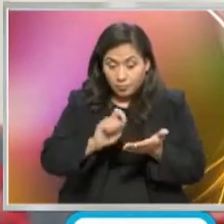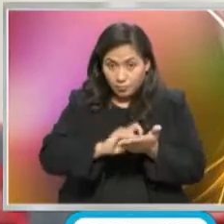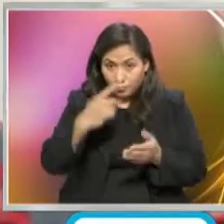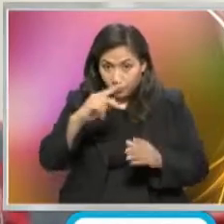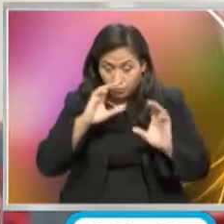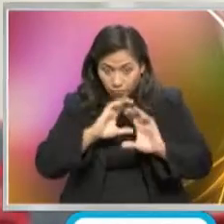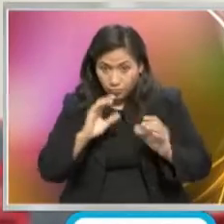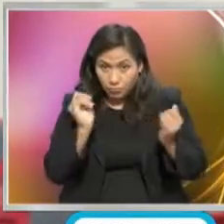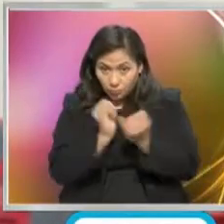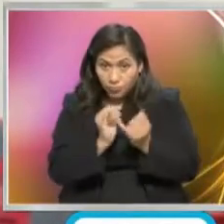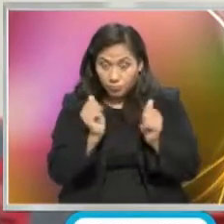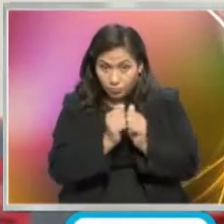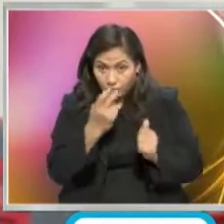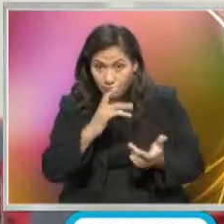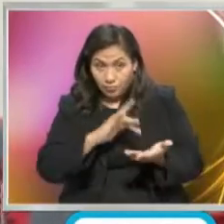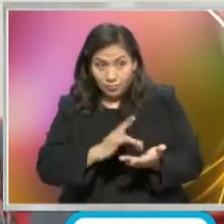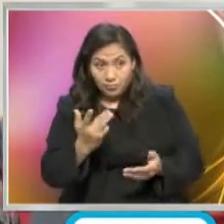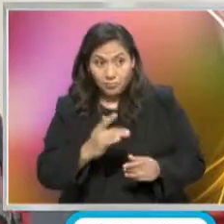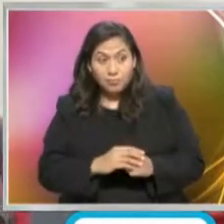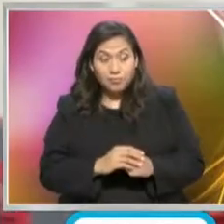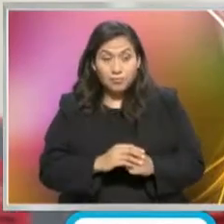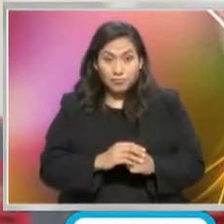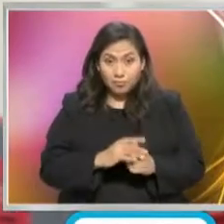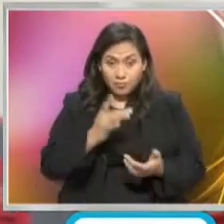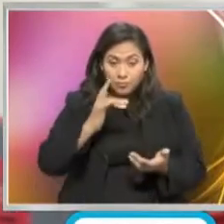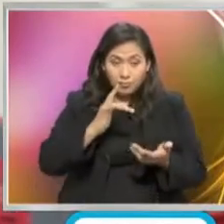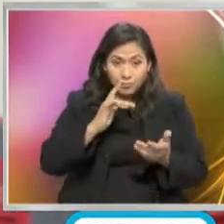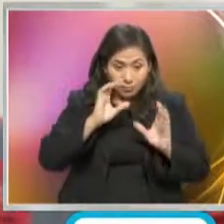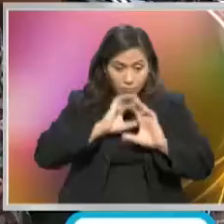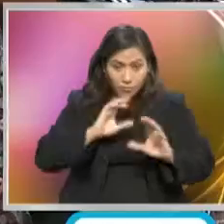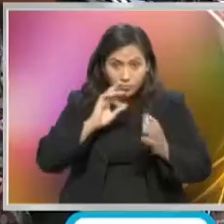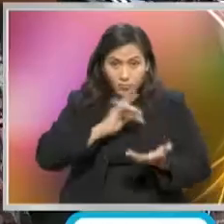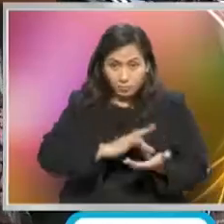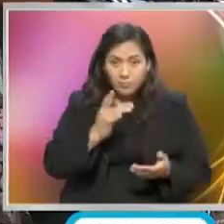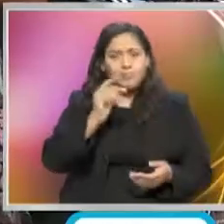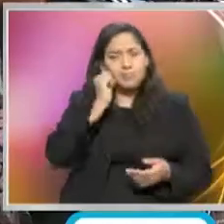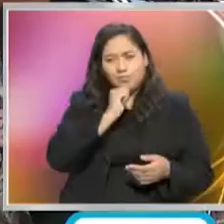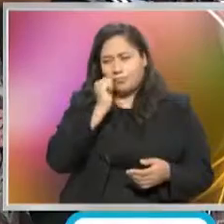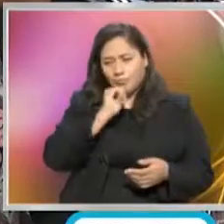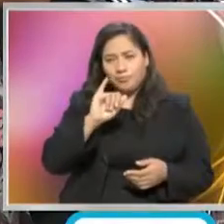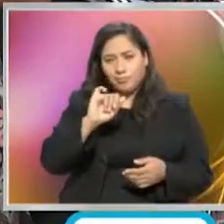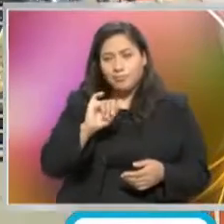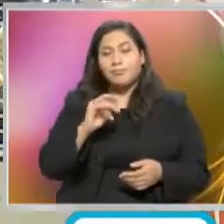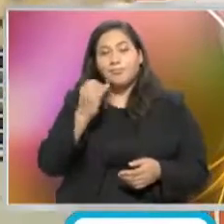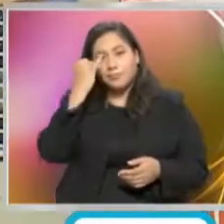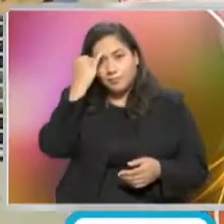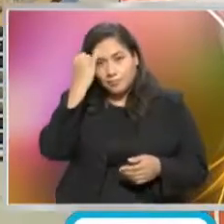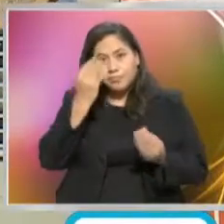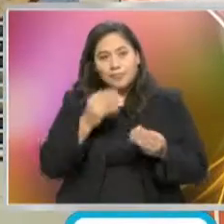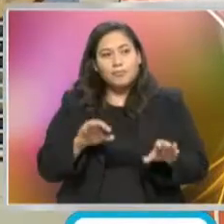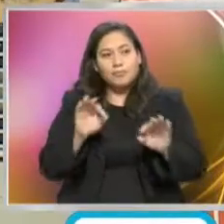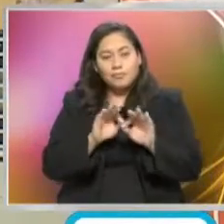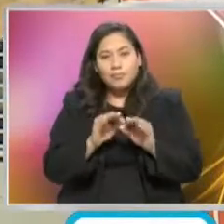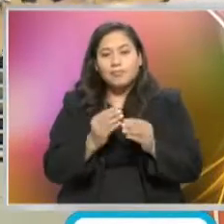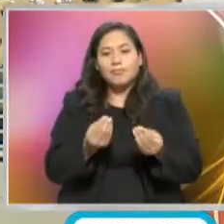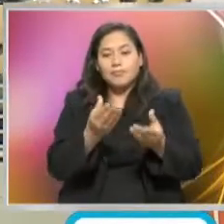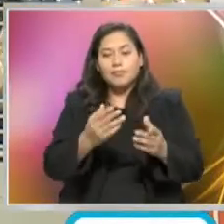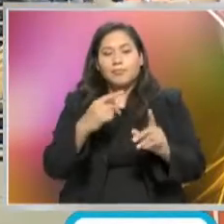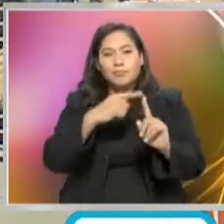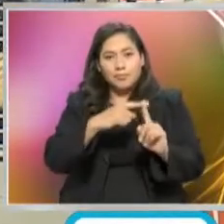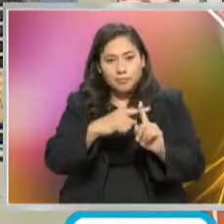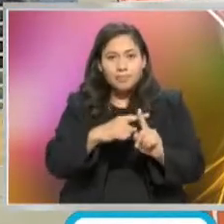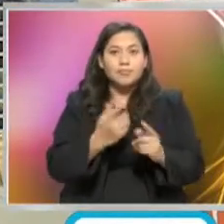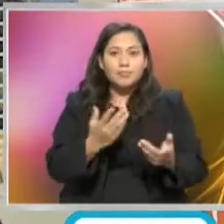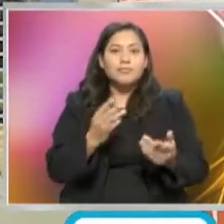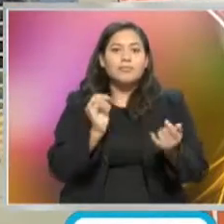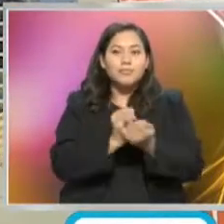con esta gratitud. ¿Le cantan, agradecen en sus canciones? En general sí, o sea, la idea es intentar proponer cosas positivas Muy bien. y